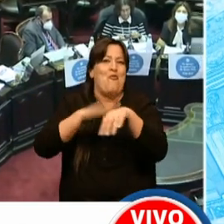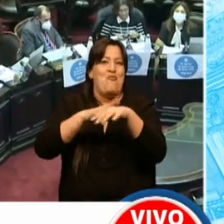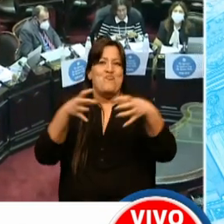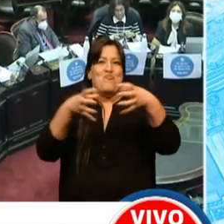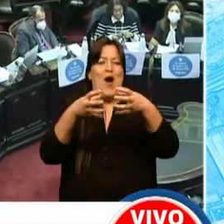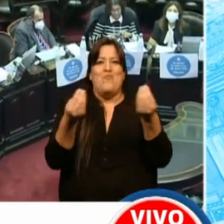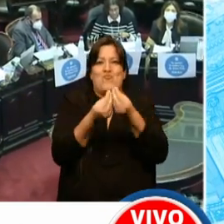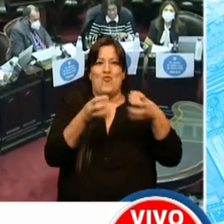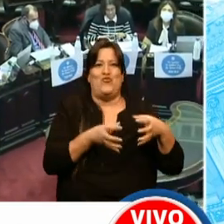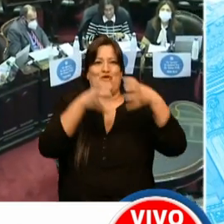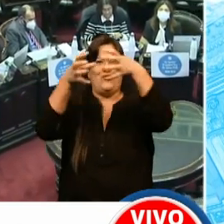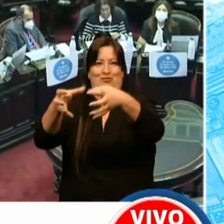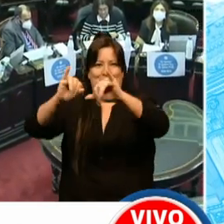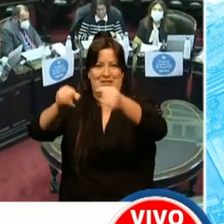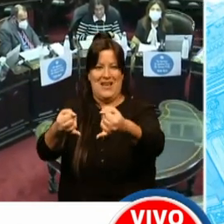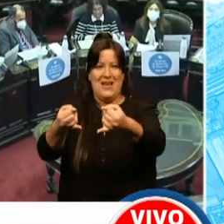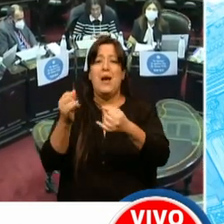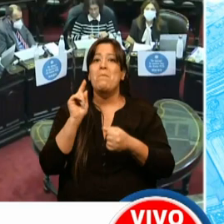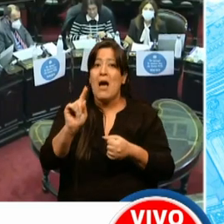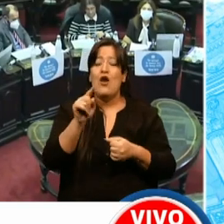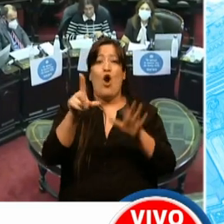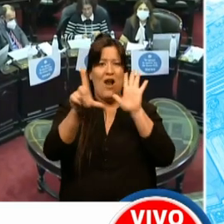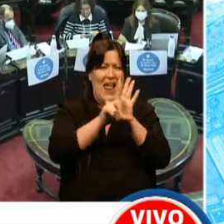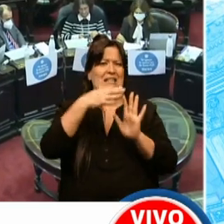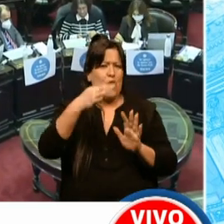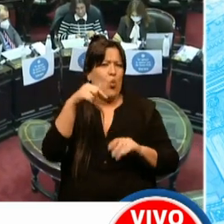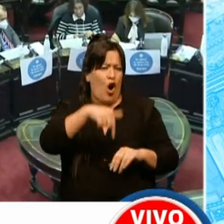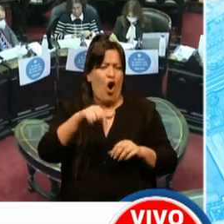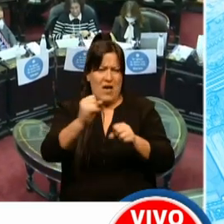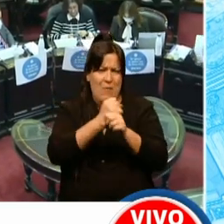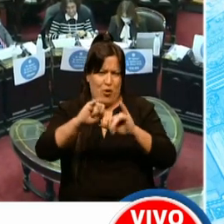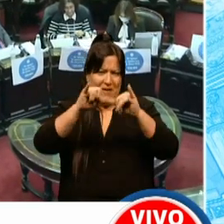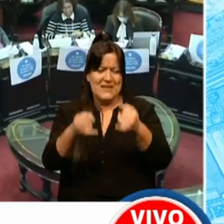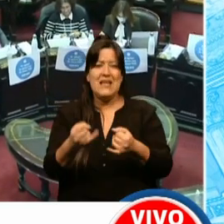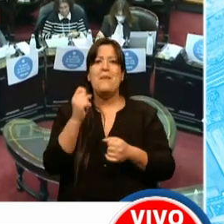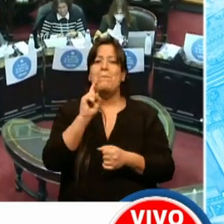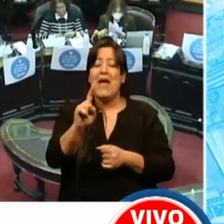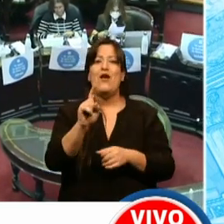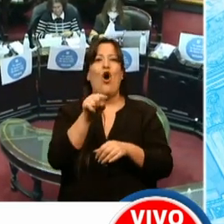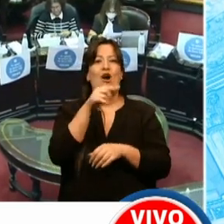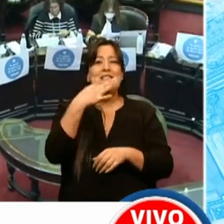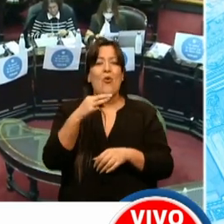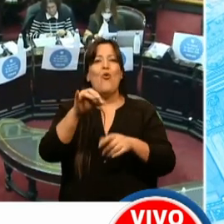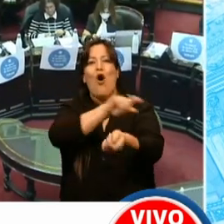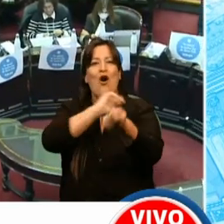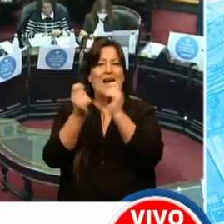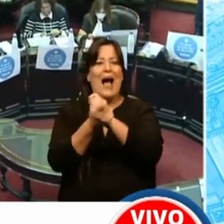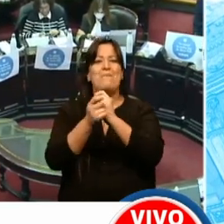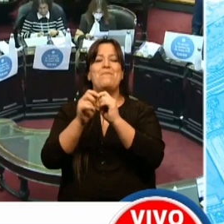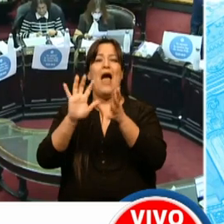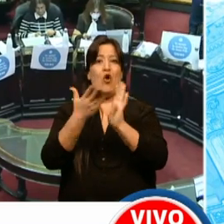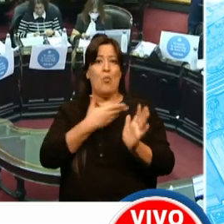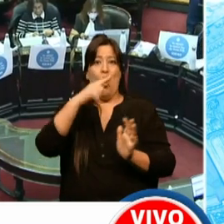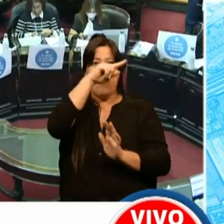principio con esta ley que hoy seguramente vamos a estar aprobando va a cambiar también una mirada del